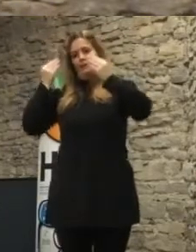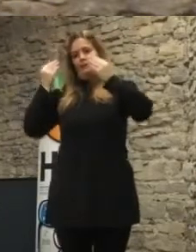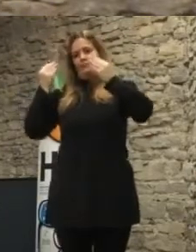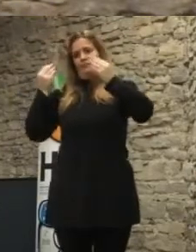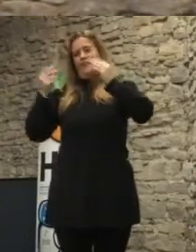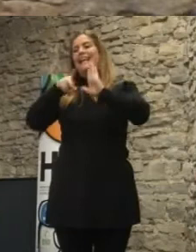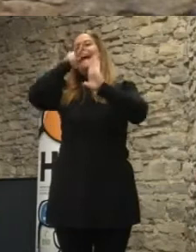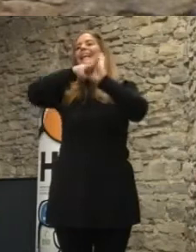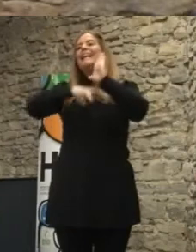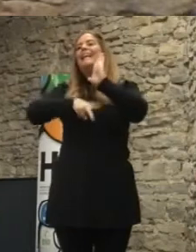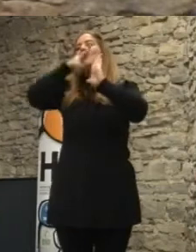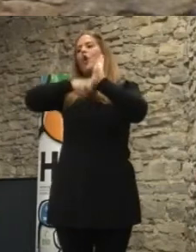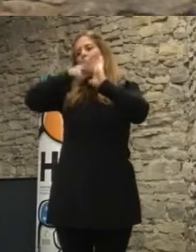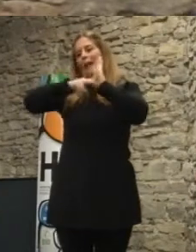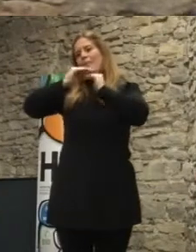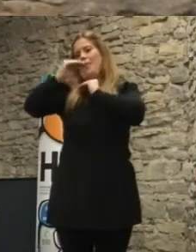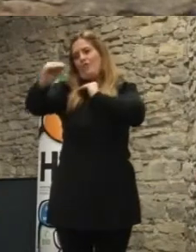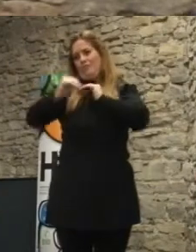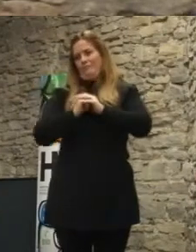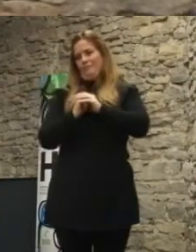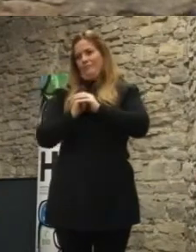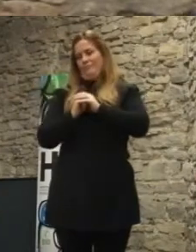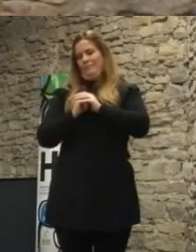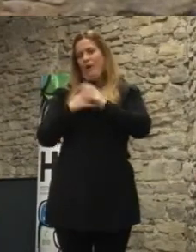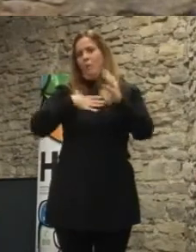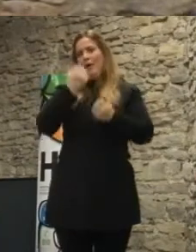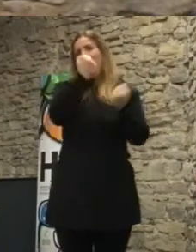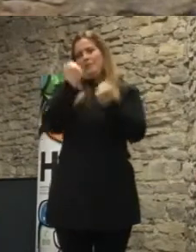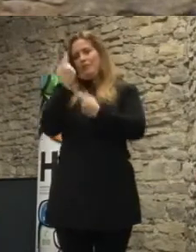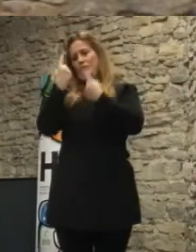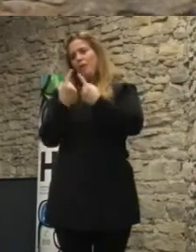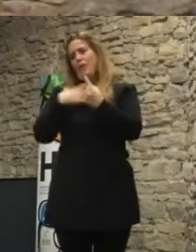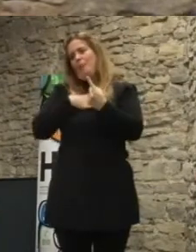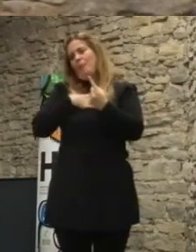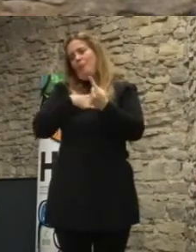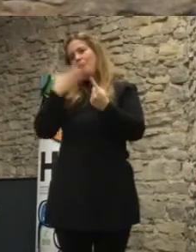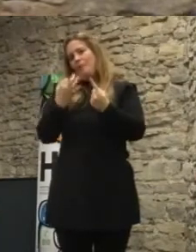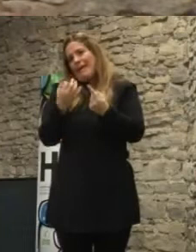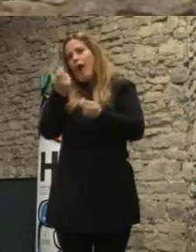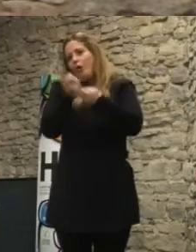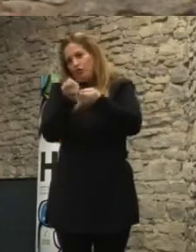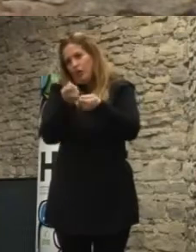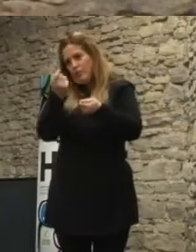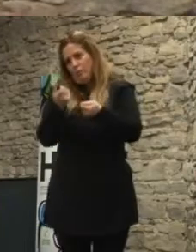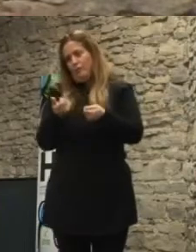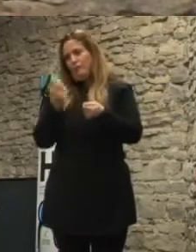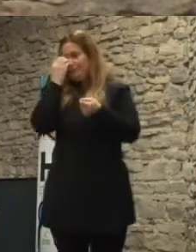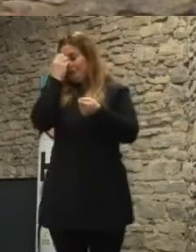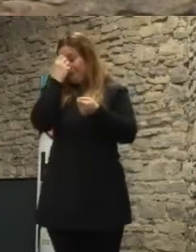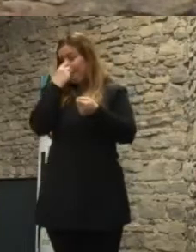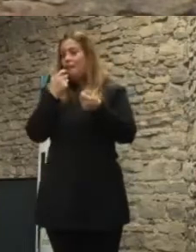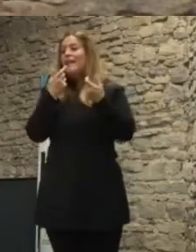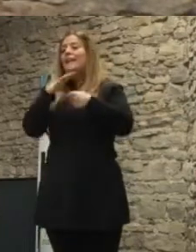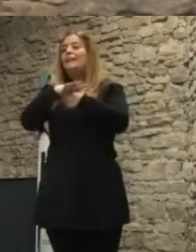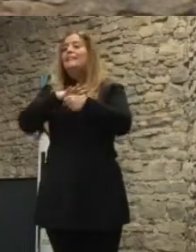Administración. Yo creo que aquí hay dos reflexiones. Una, el sector asociativo tiene